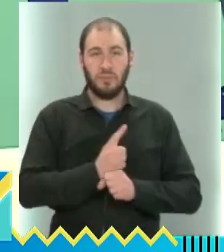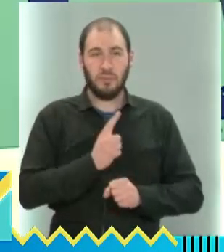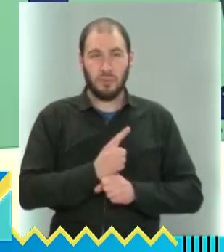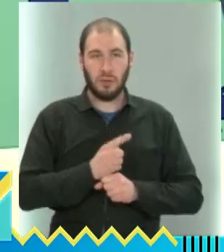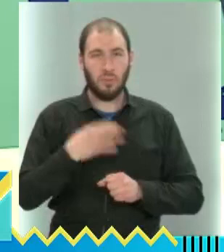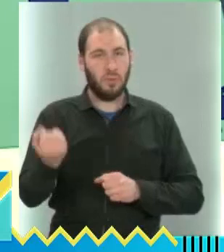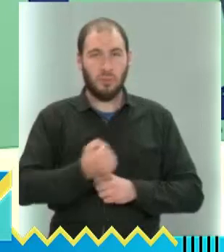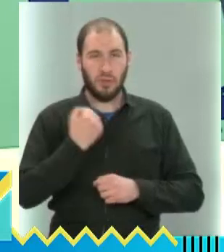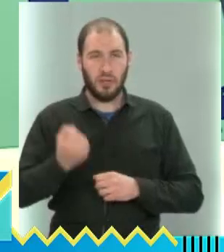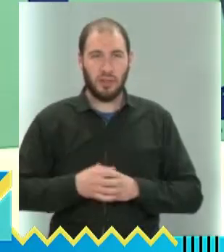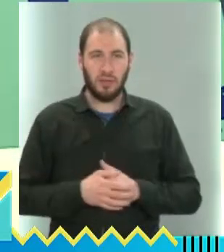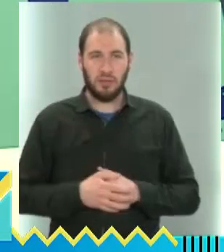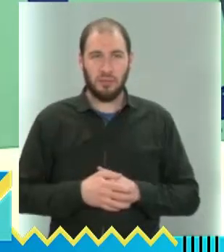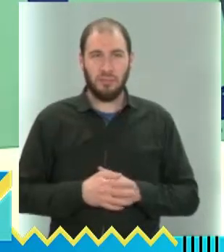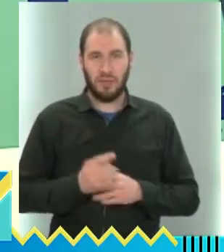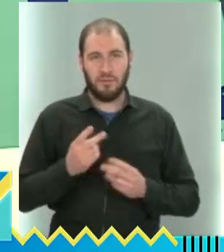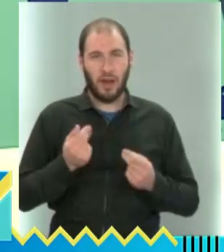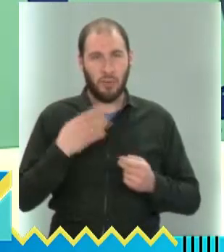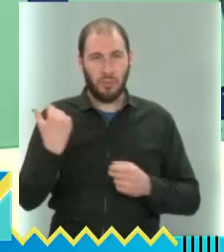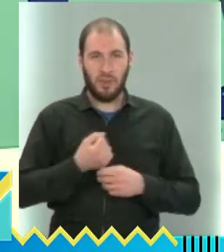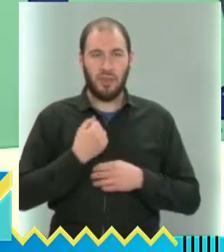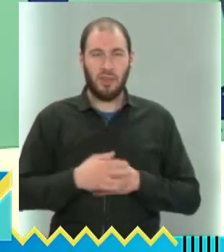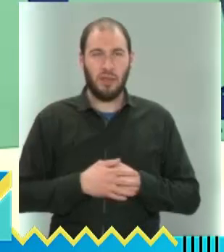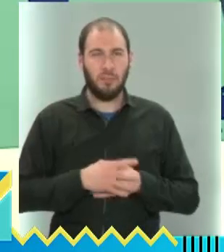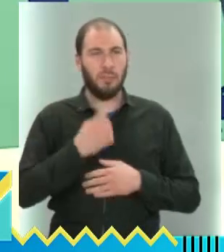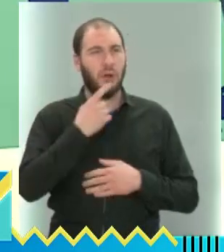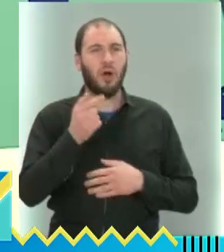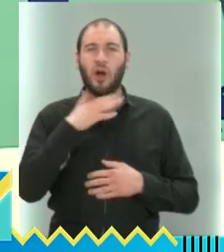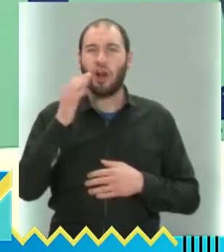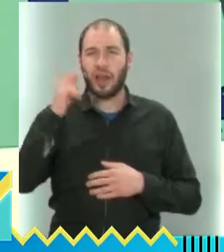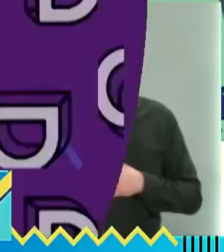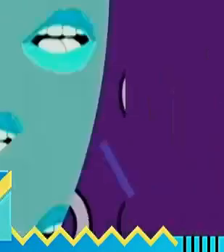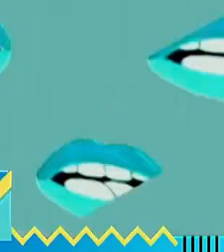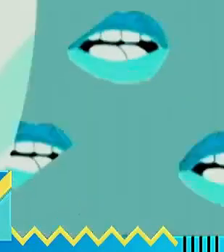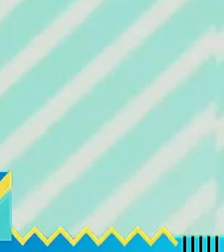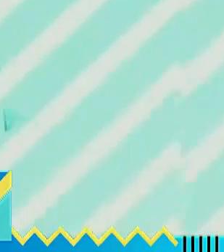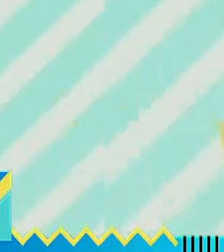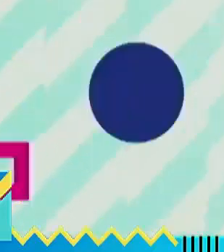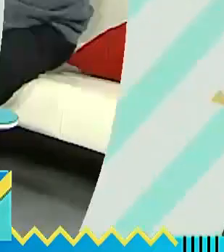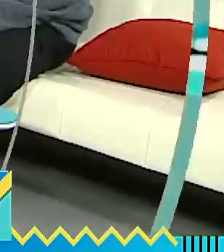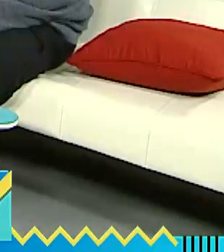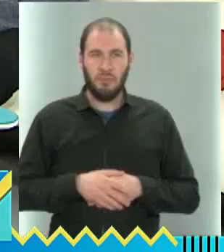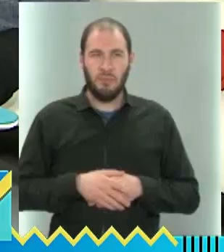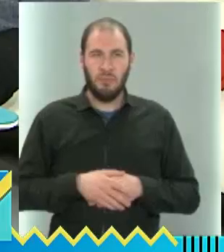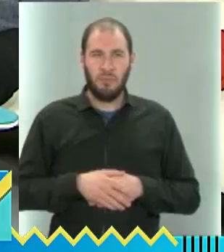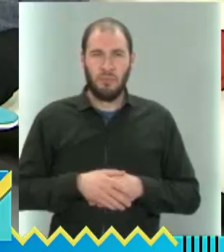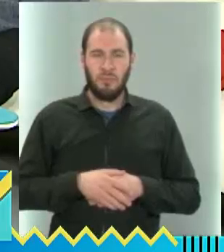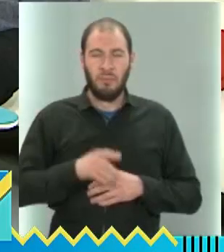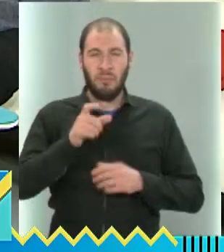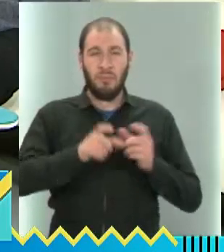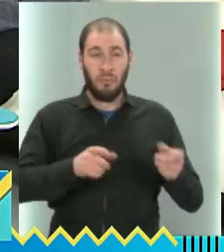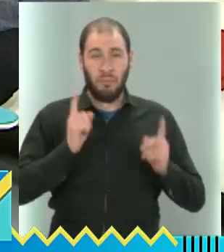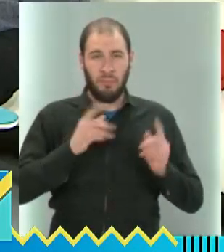es importante y se valora. Jorge. Bien, creo que los chicos, te